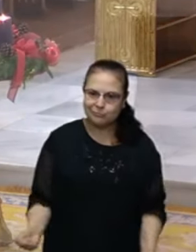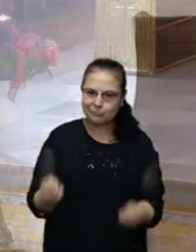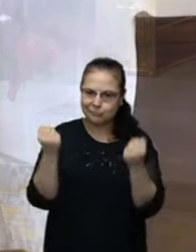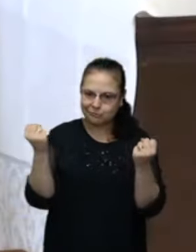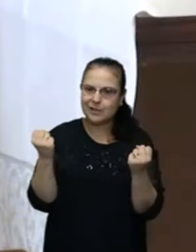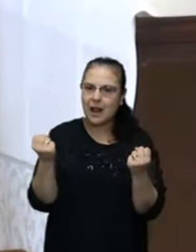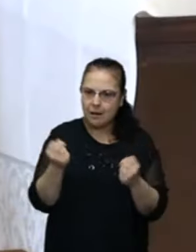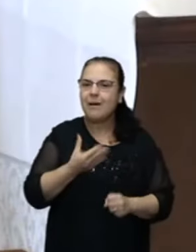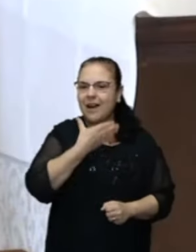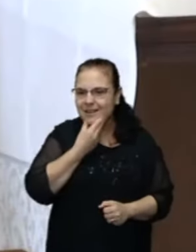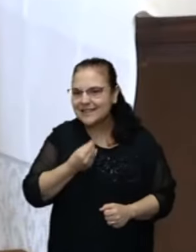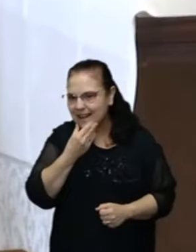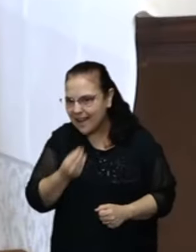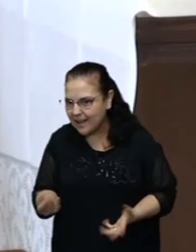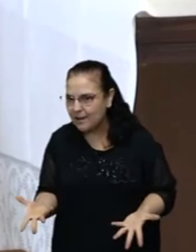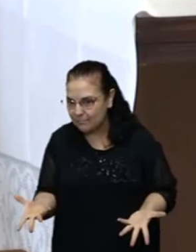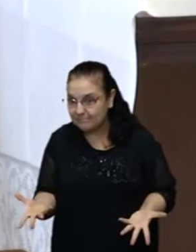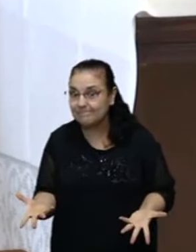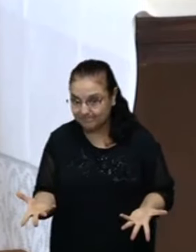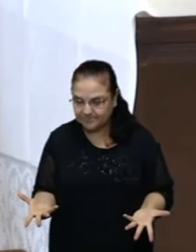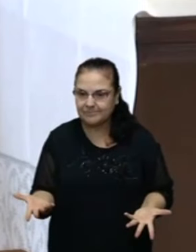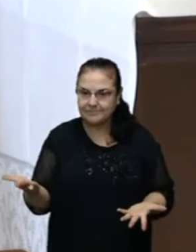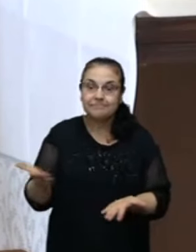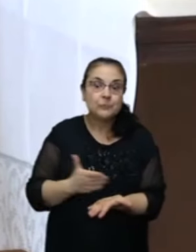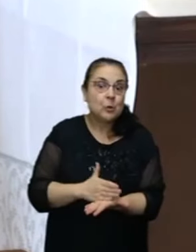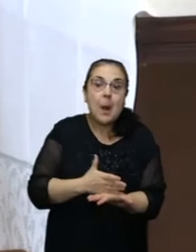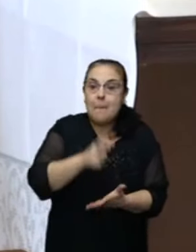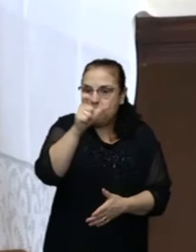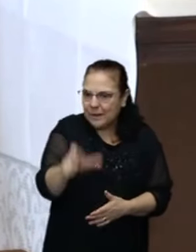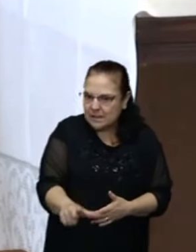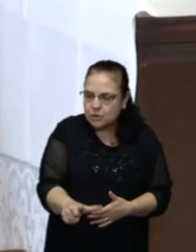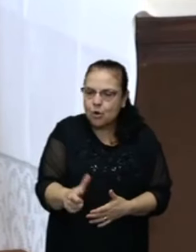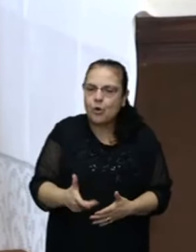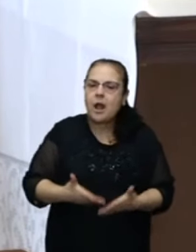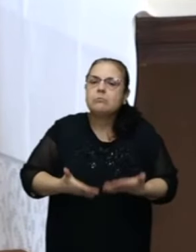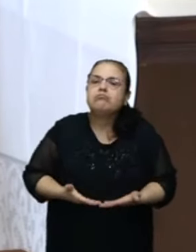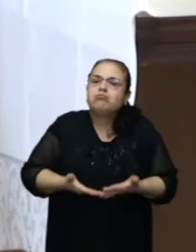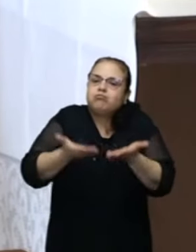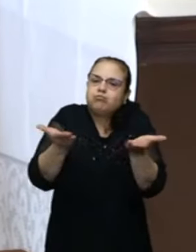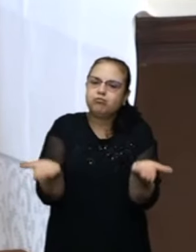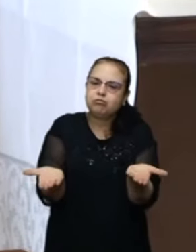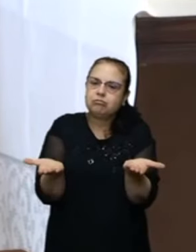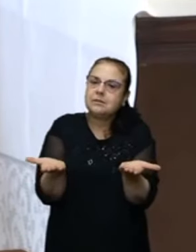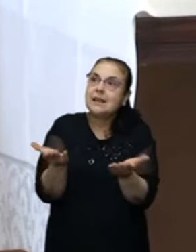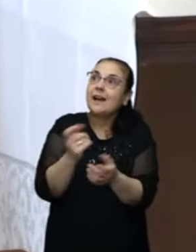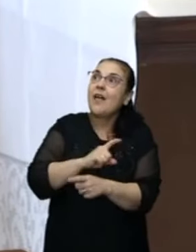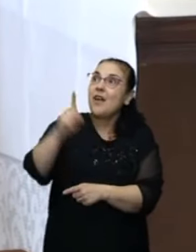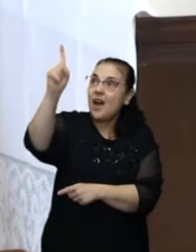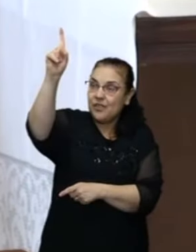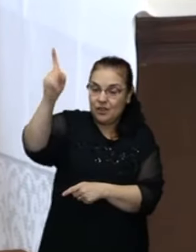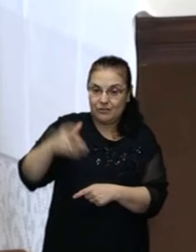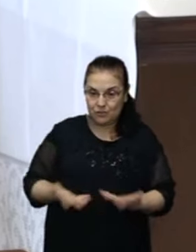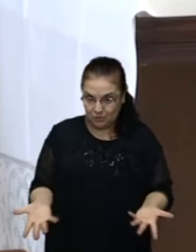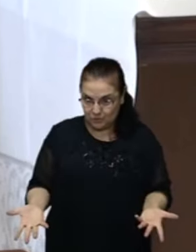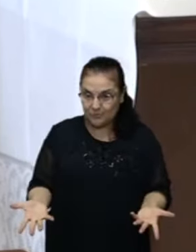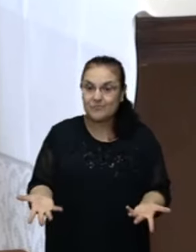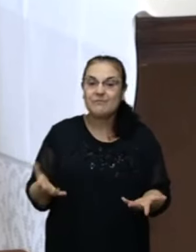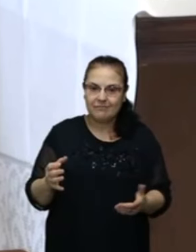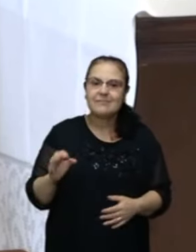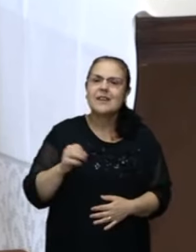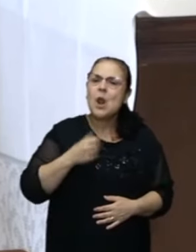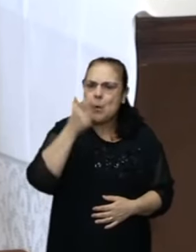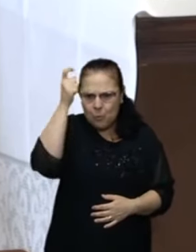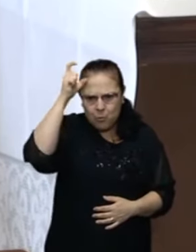los filisteos, a través de una persona consagrada a Dios, como es Sansón. El pueblo de